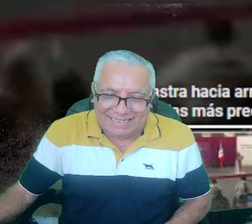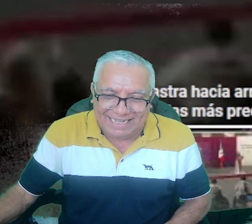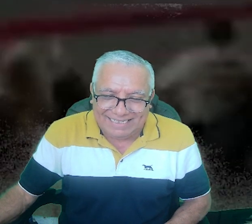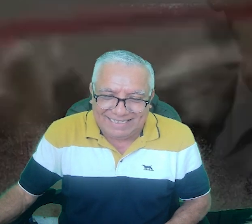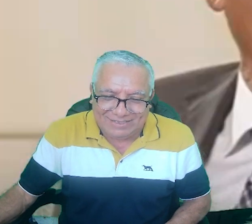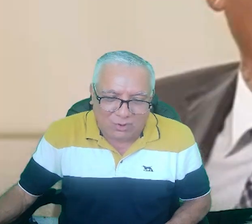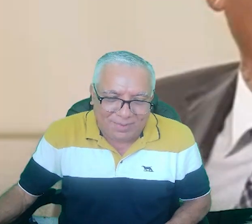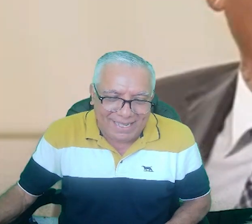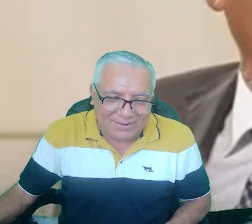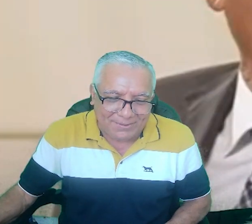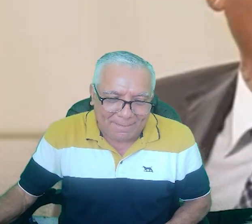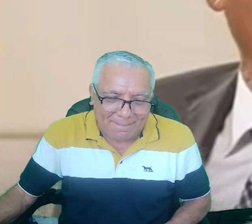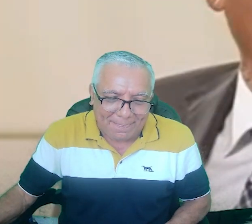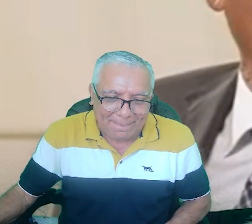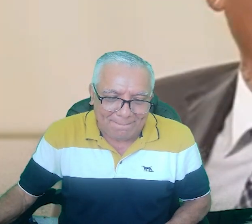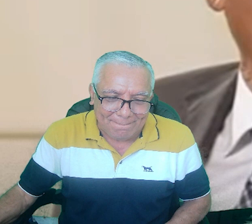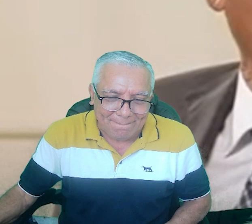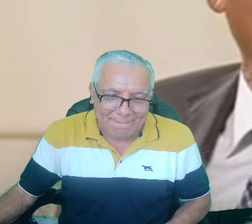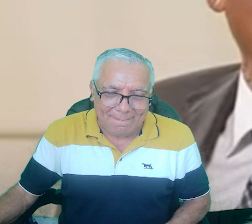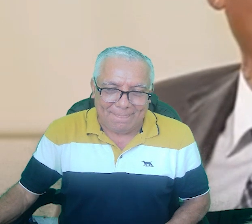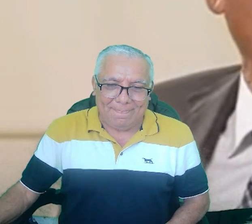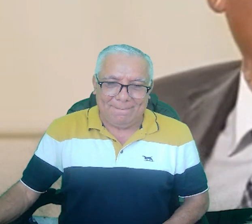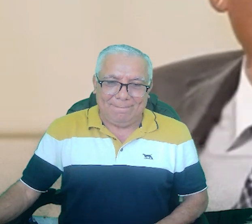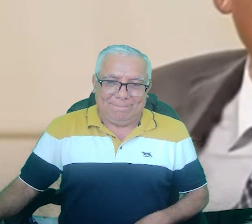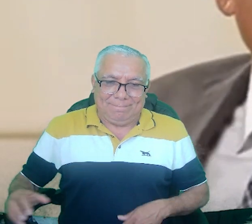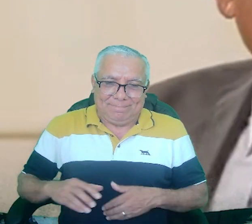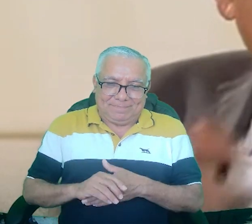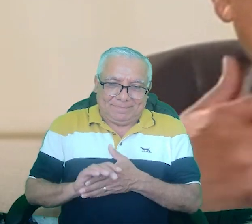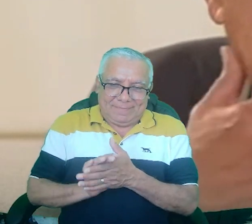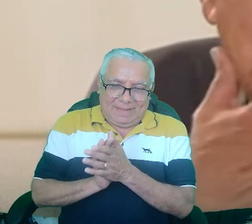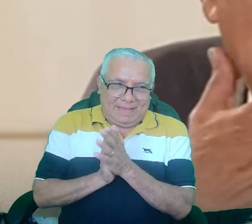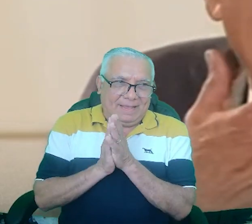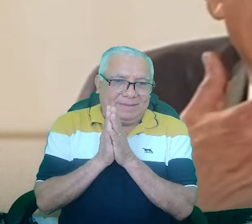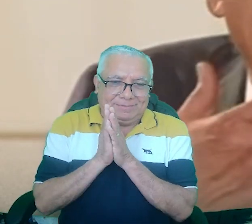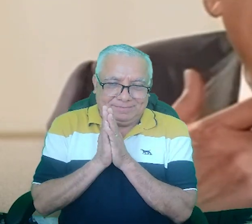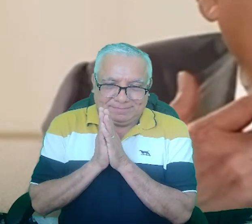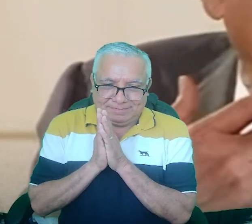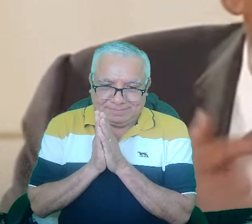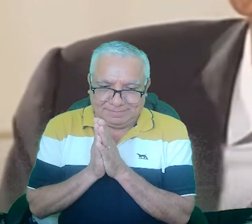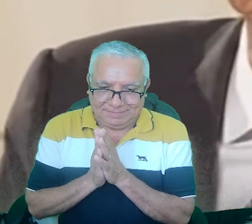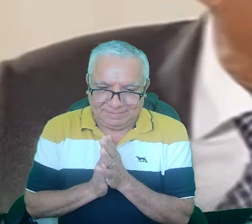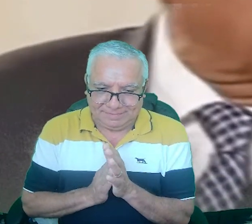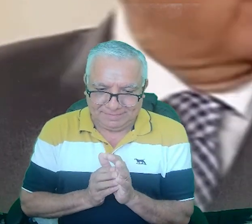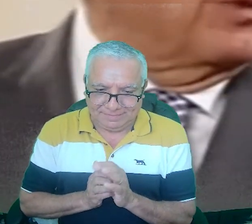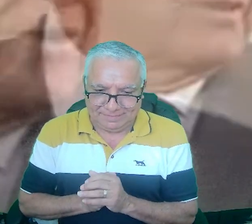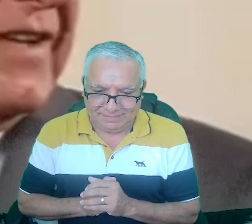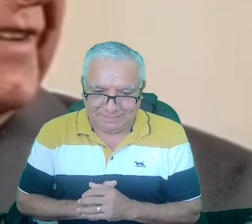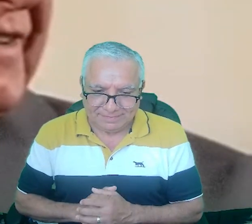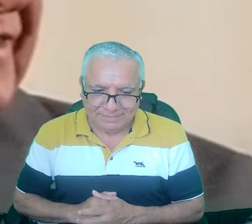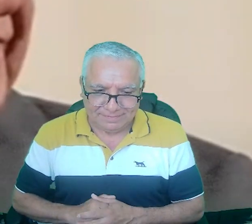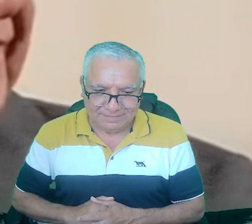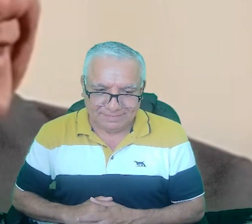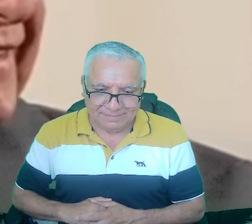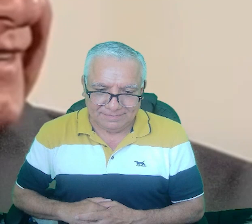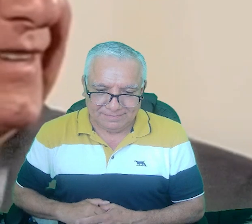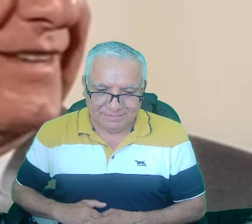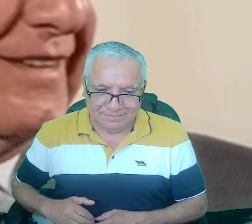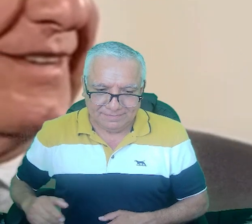la gente de su gobierno. Con Televisa y con Azteca y con el Reforma y con el Universal